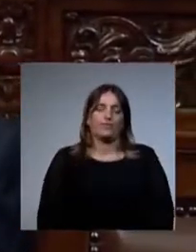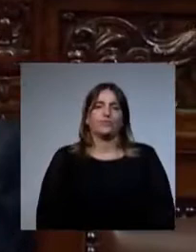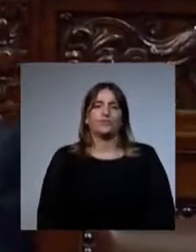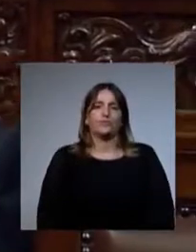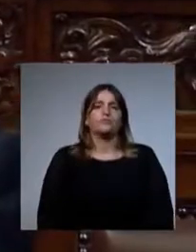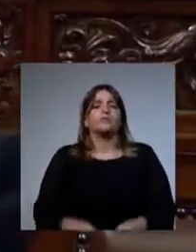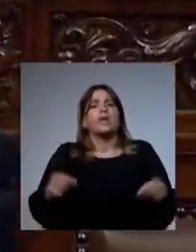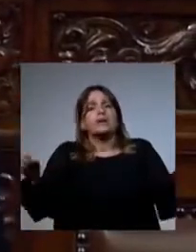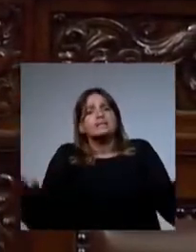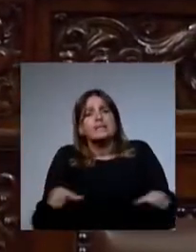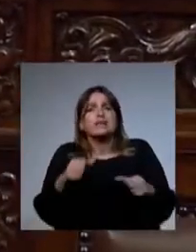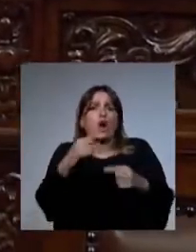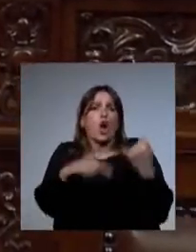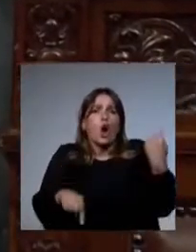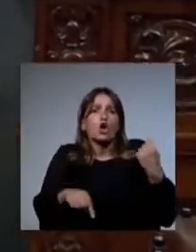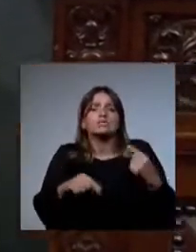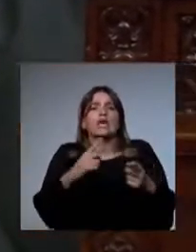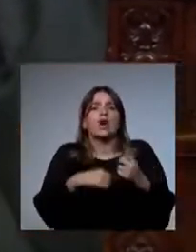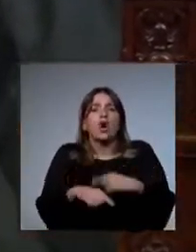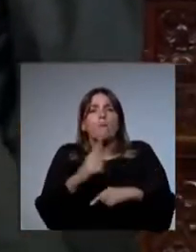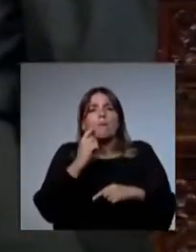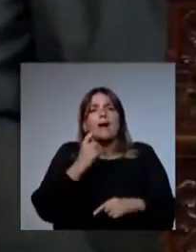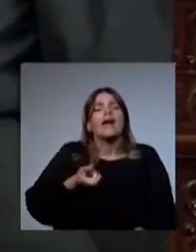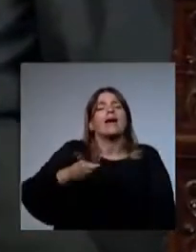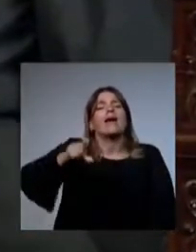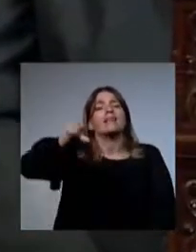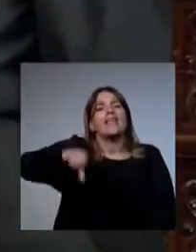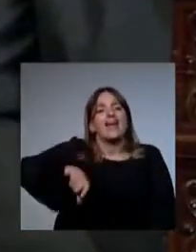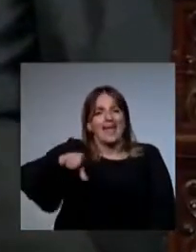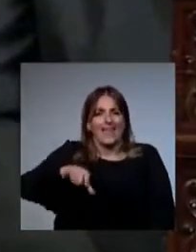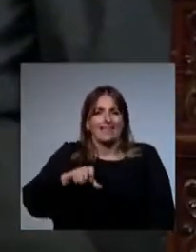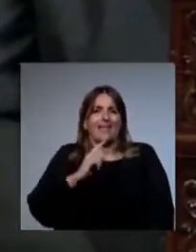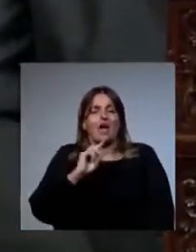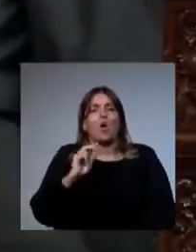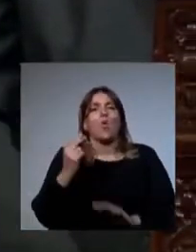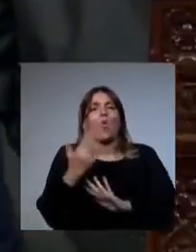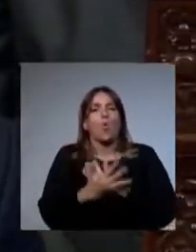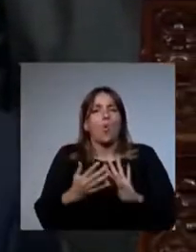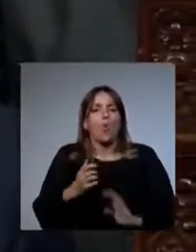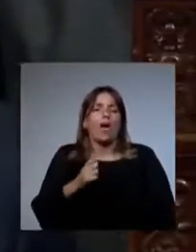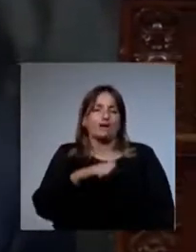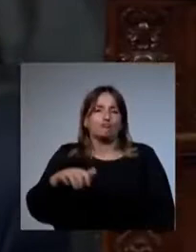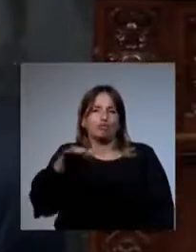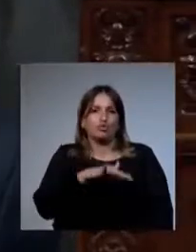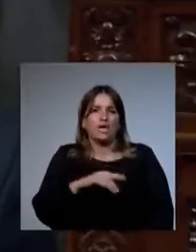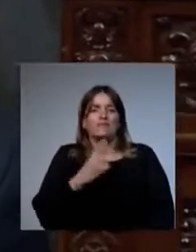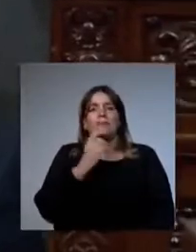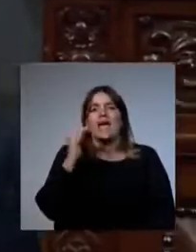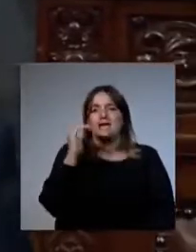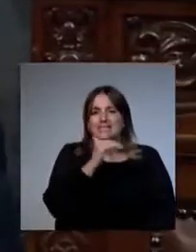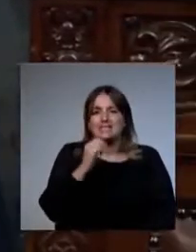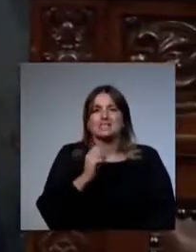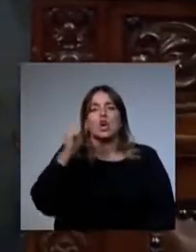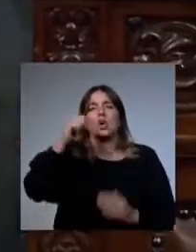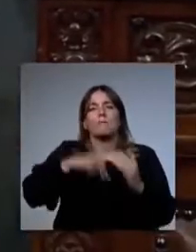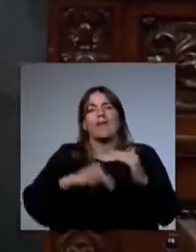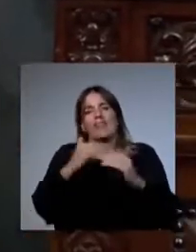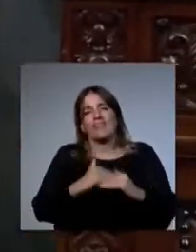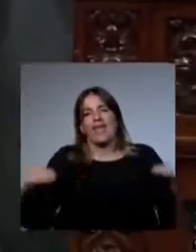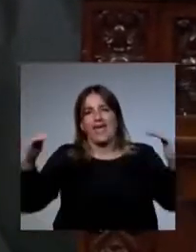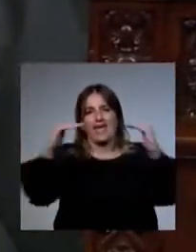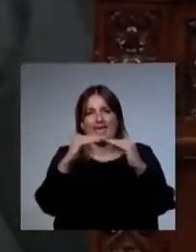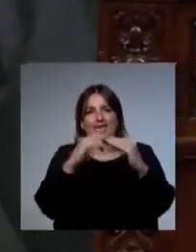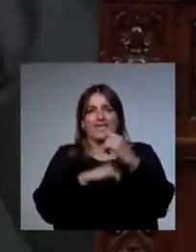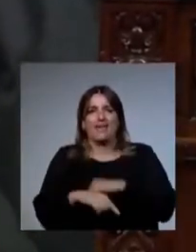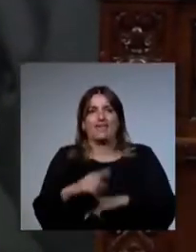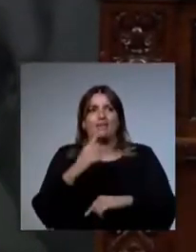Se adoptaron medidas tales como el refuerzo de la tarjeta Uruguay Social, la asignación familiar del plan de equidad, la creación